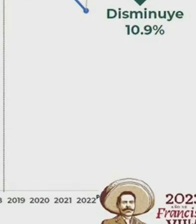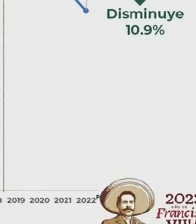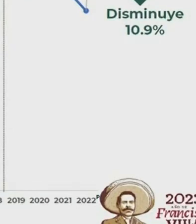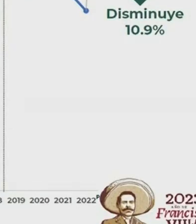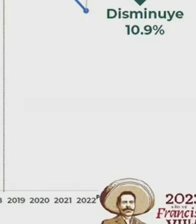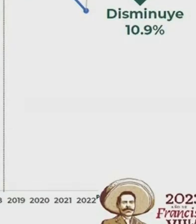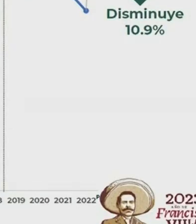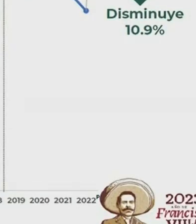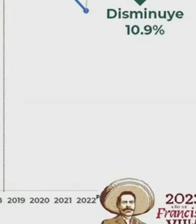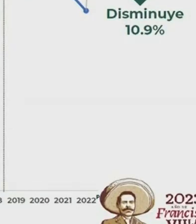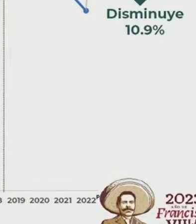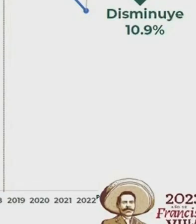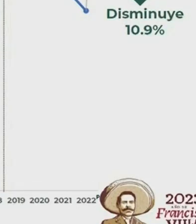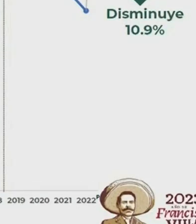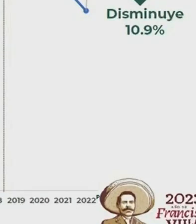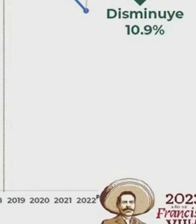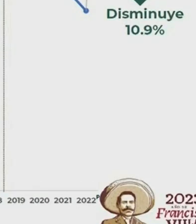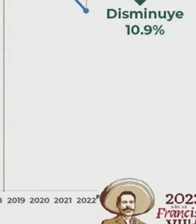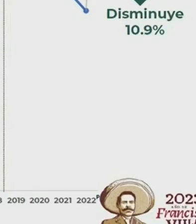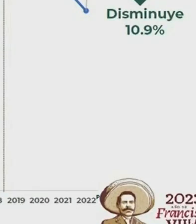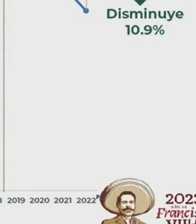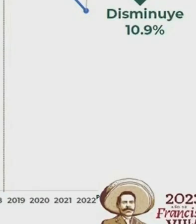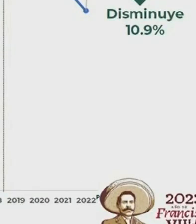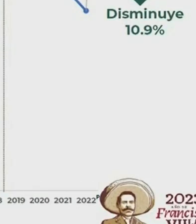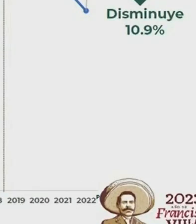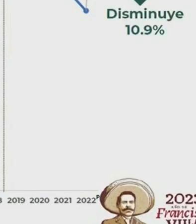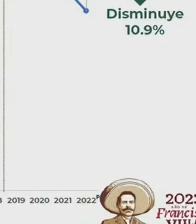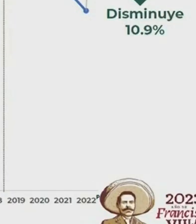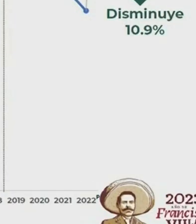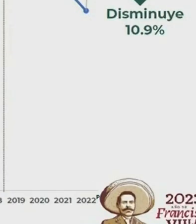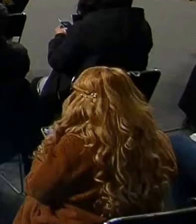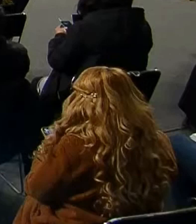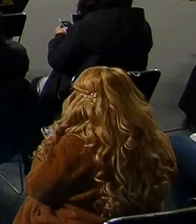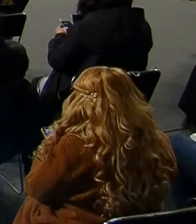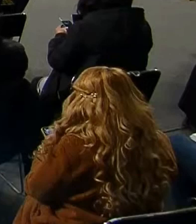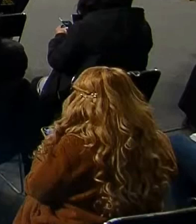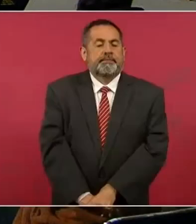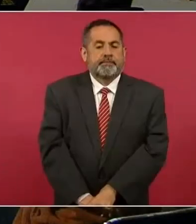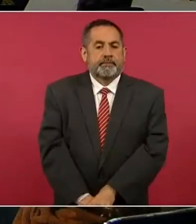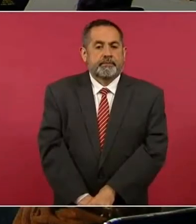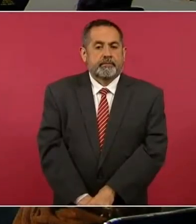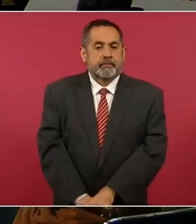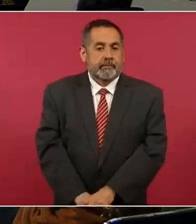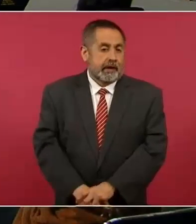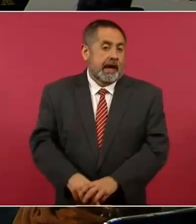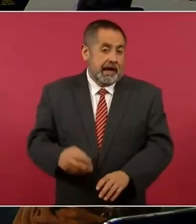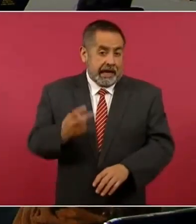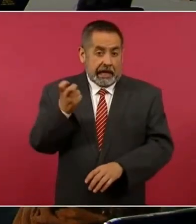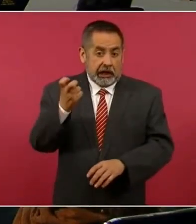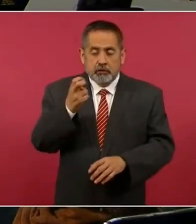dándole la vuelta, cosa que no hicieron